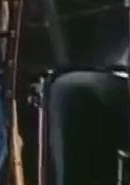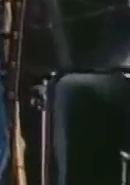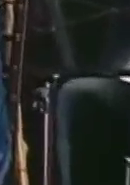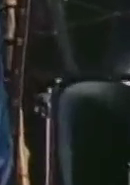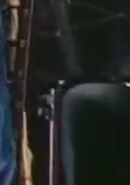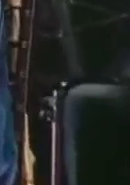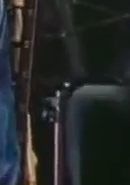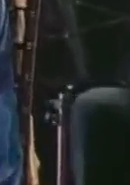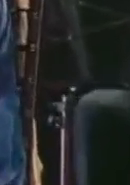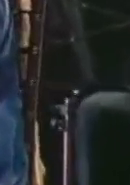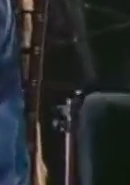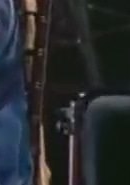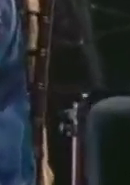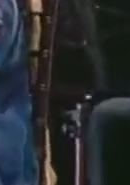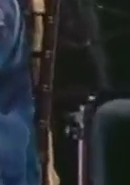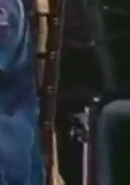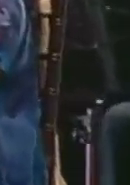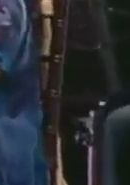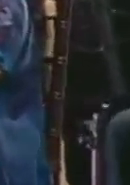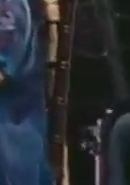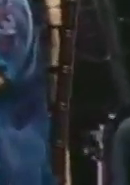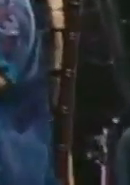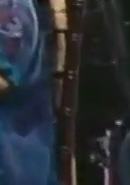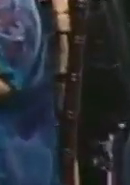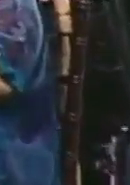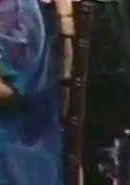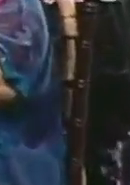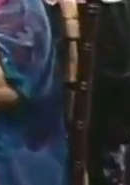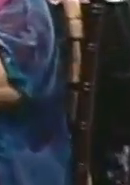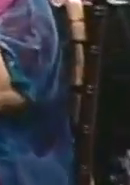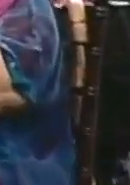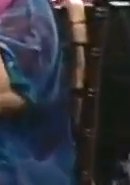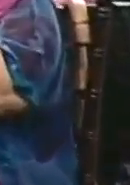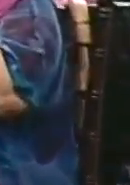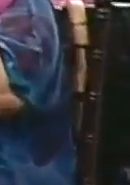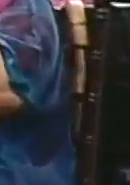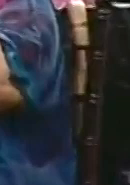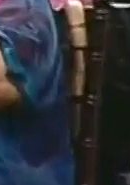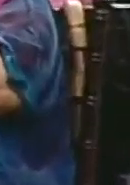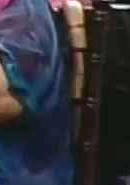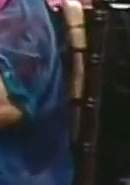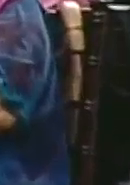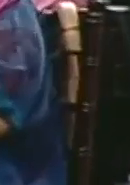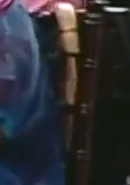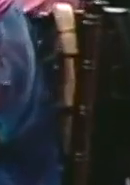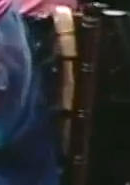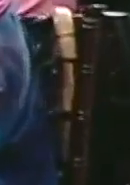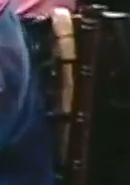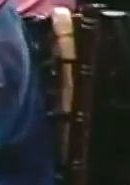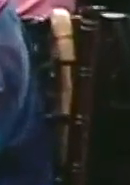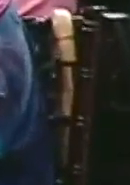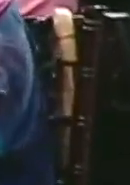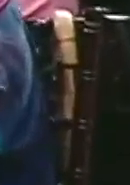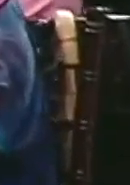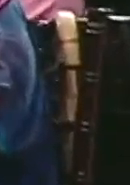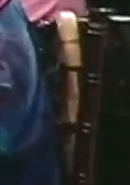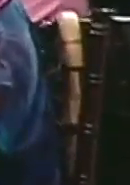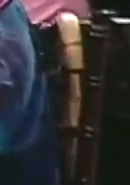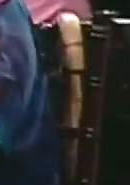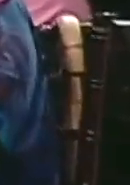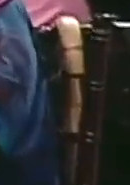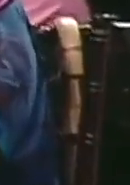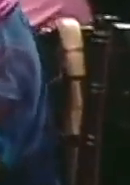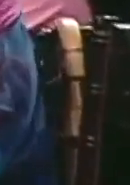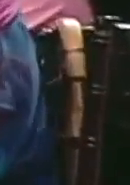de amor, y por claro y por fecundo se llama entonces el